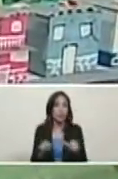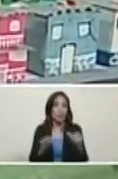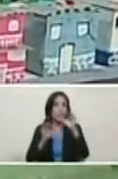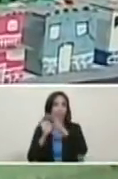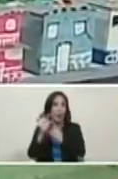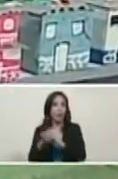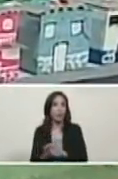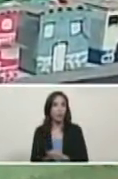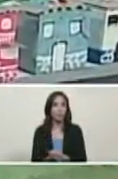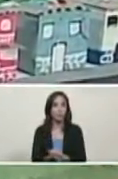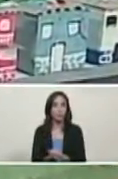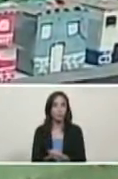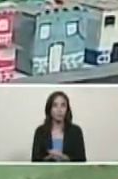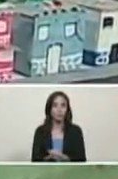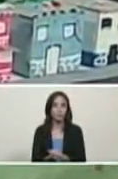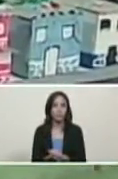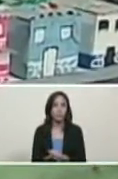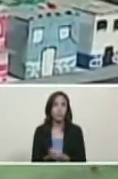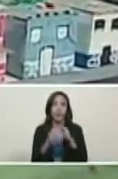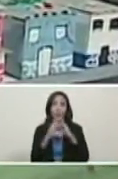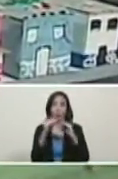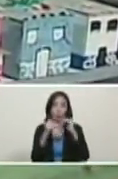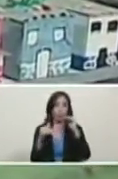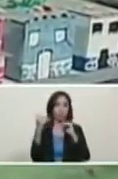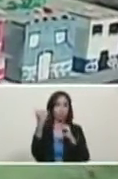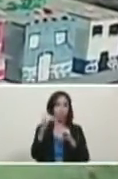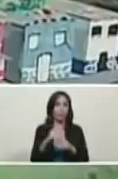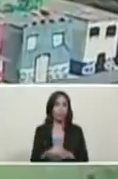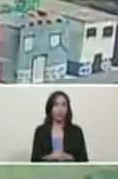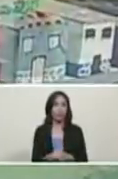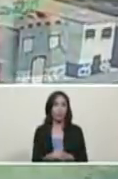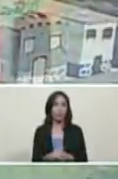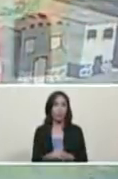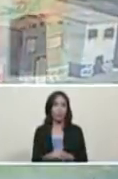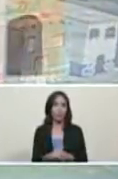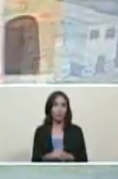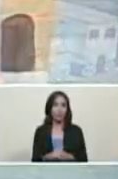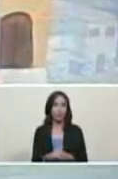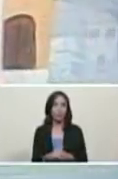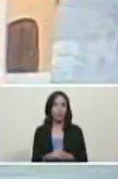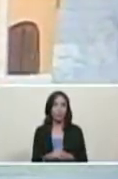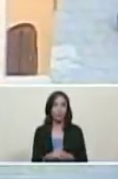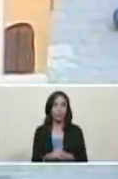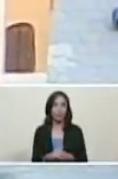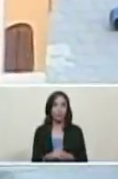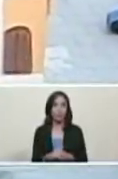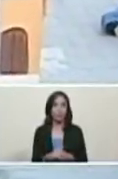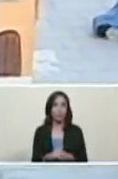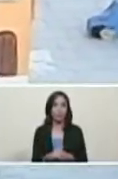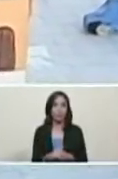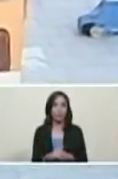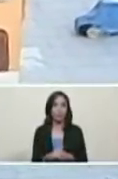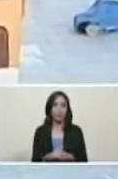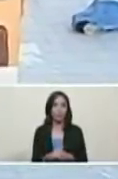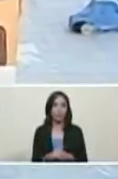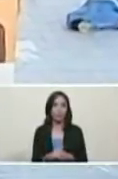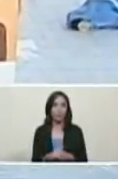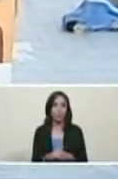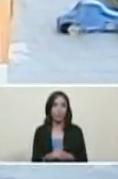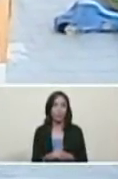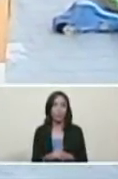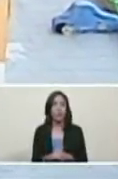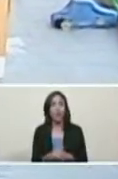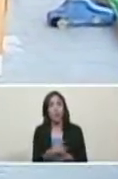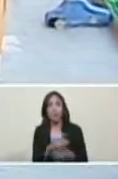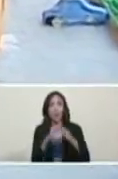el carnet de la patria, de manera que en todos los niveles de gobierno tengamos en tiempo real las dificultades, pero también los desafíos que nos planteamos